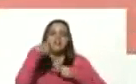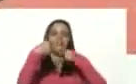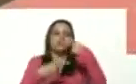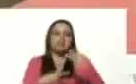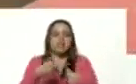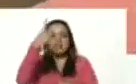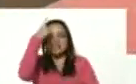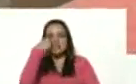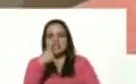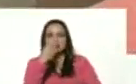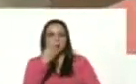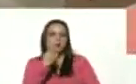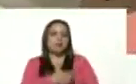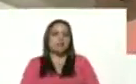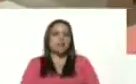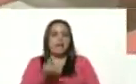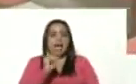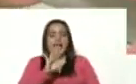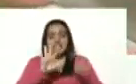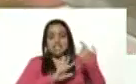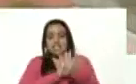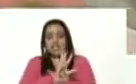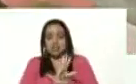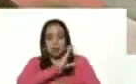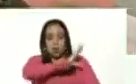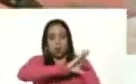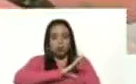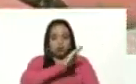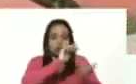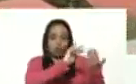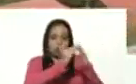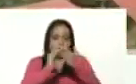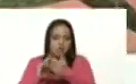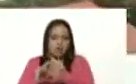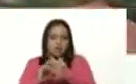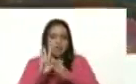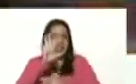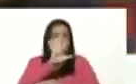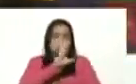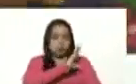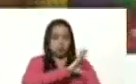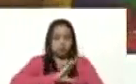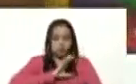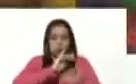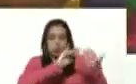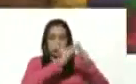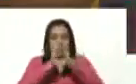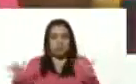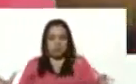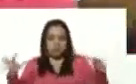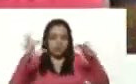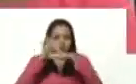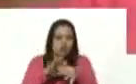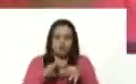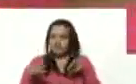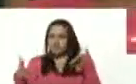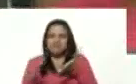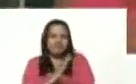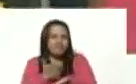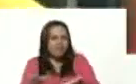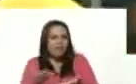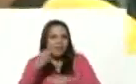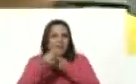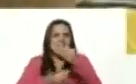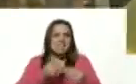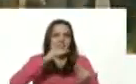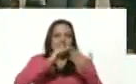está conformada por 5 consejos comunales. 5 consejos comunales que se unieron precisamente para poner su